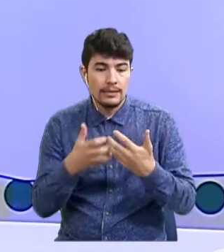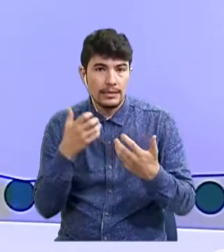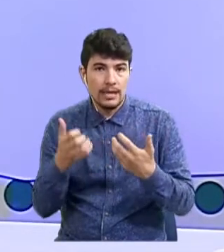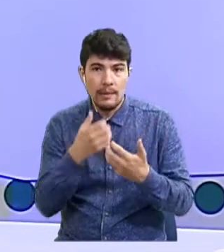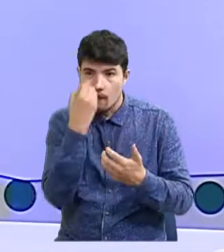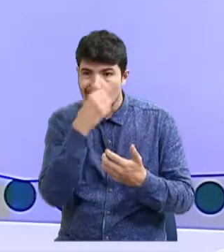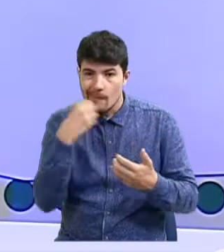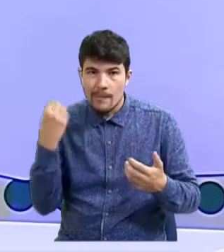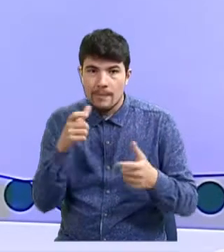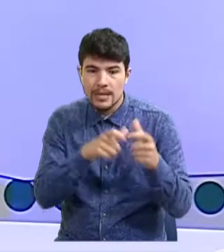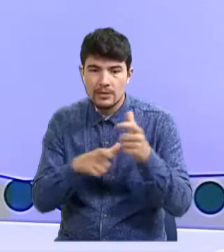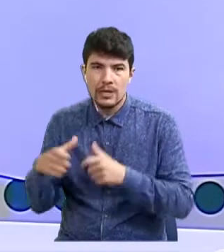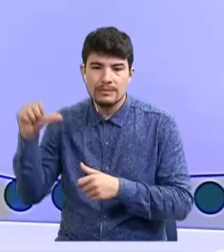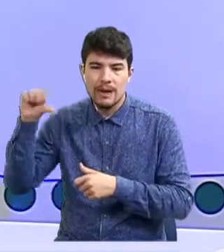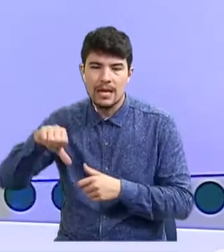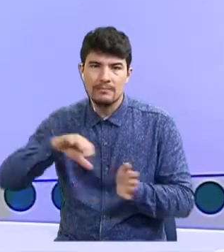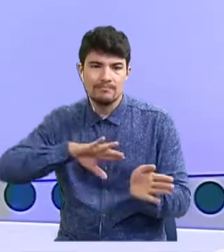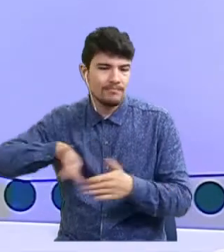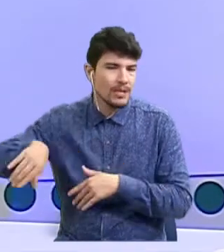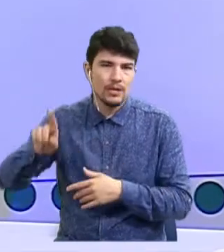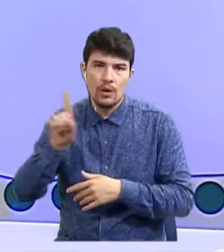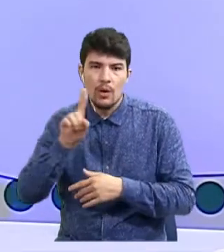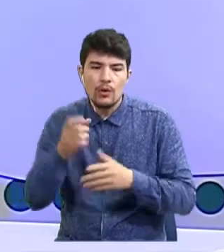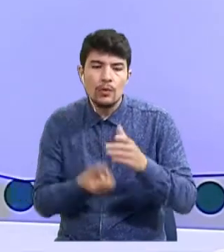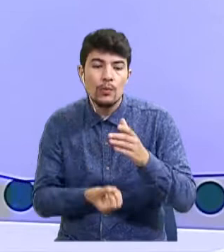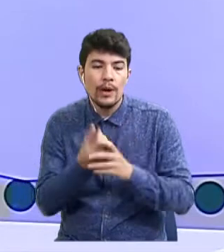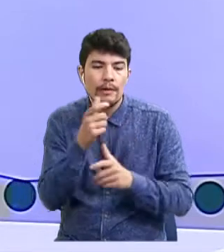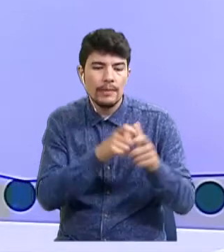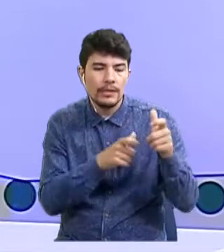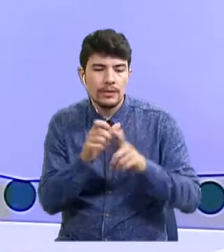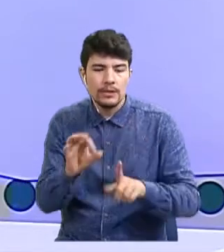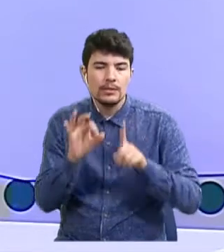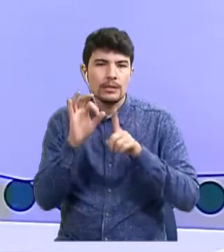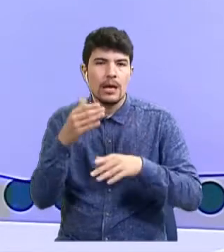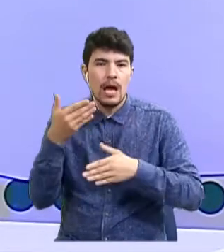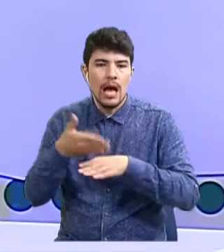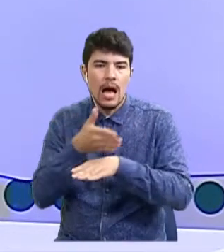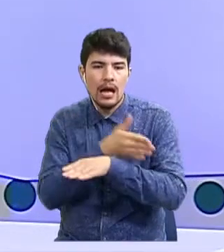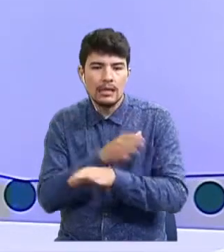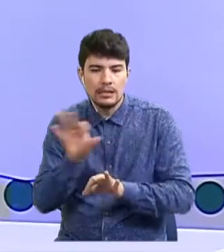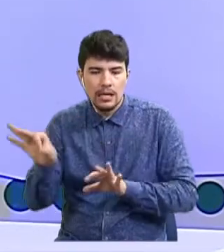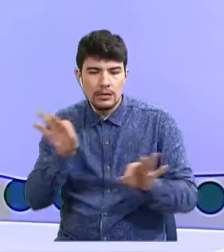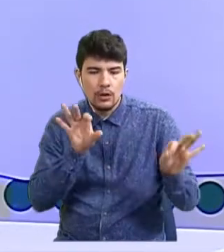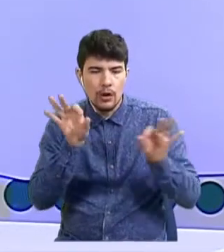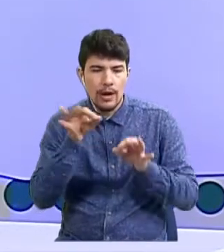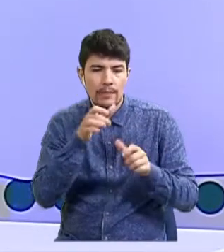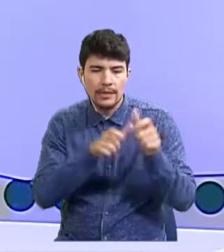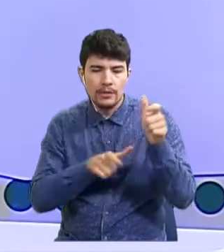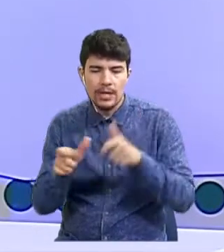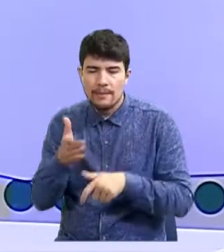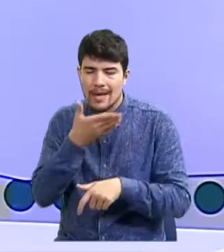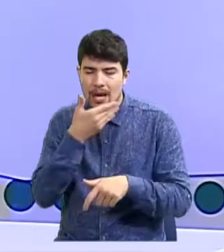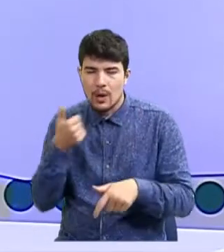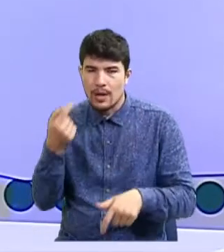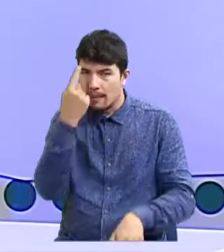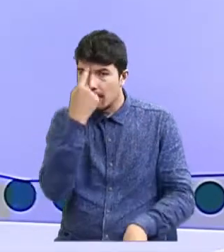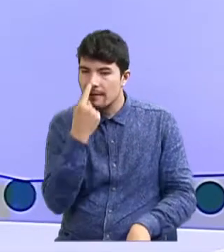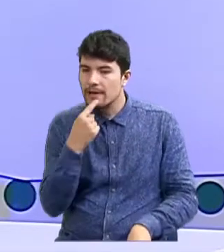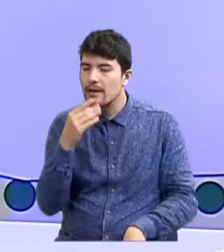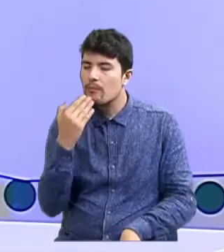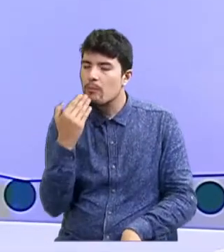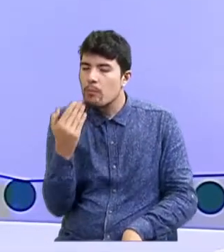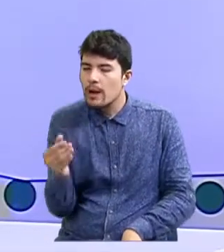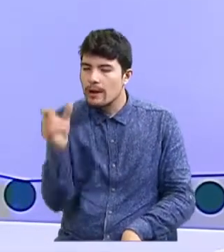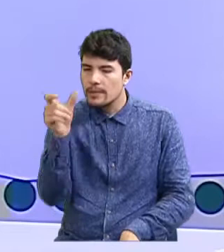cortes, que hoy en día son por ternas, sea que nazca de un proceso de selección, que es lo que nos interesa a nosotros, y así como los magistrados salgan de un proceso de